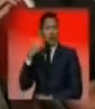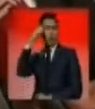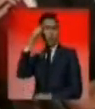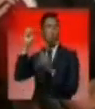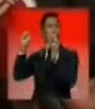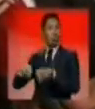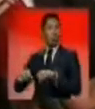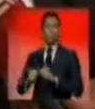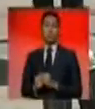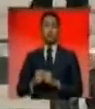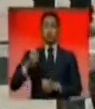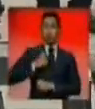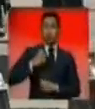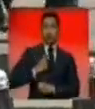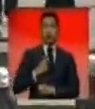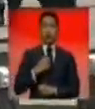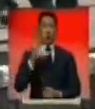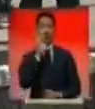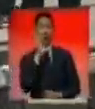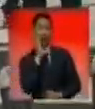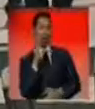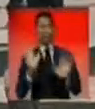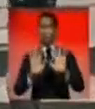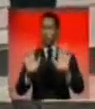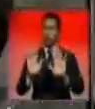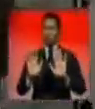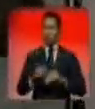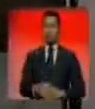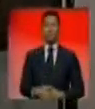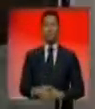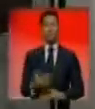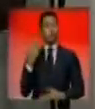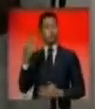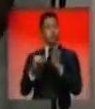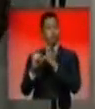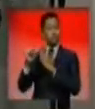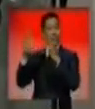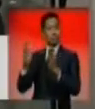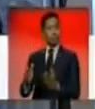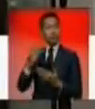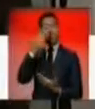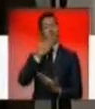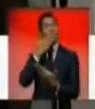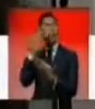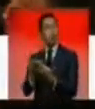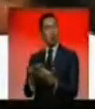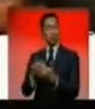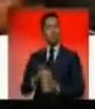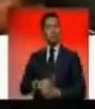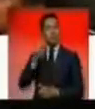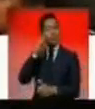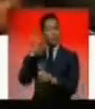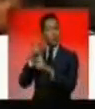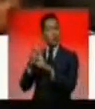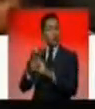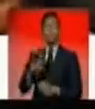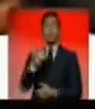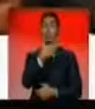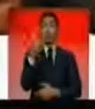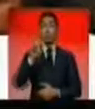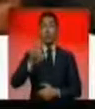tolerarse la indisciplina. Patiño recibió el reconocimiento y gratitud por sus gestiones para que 373 trabajadores